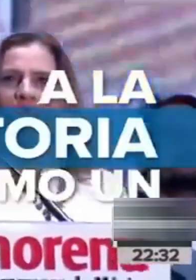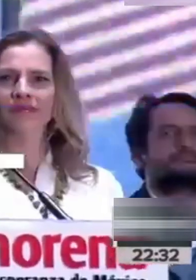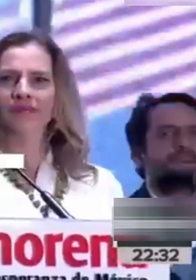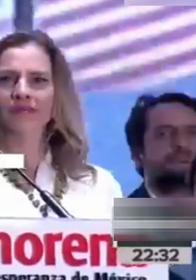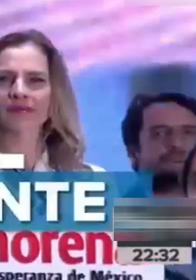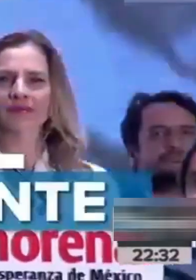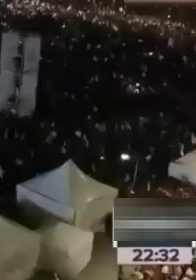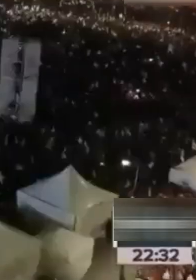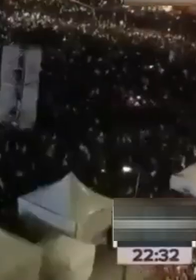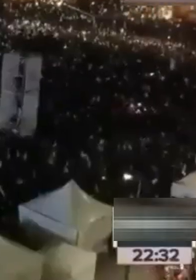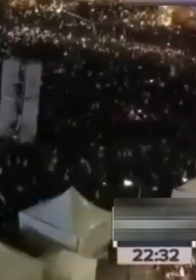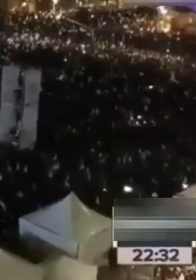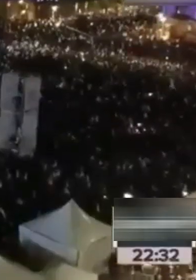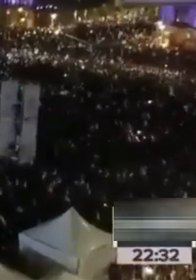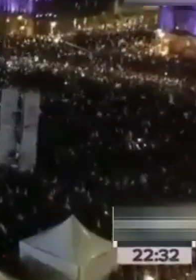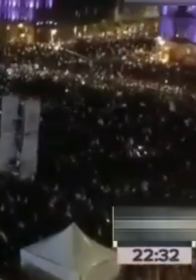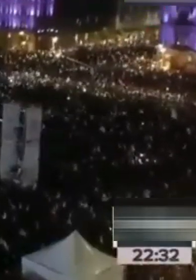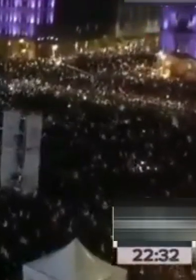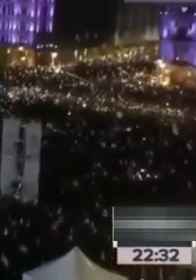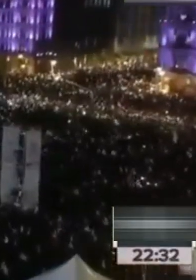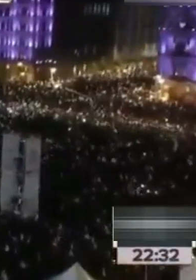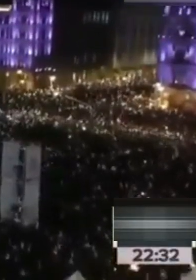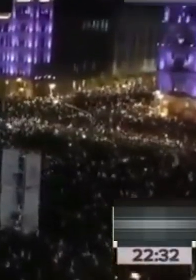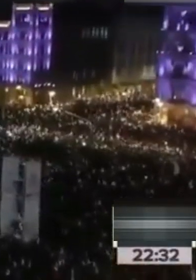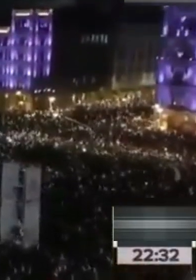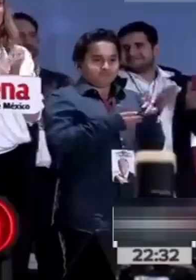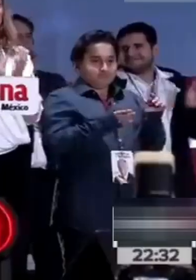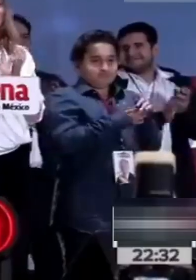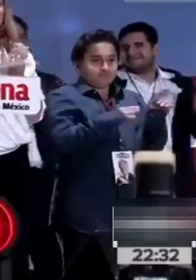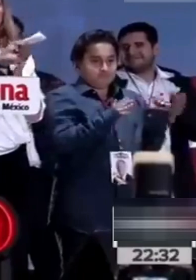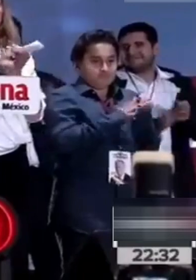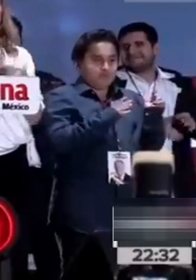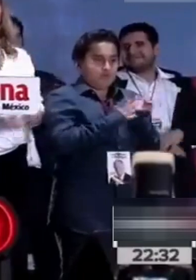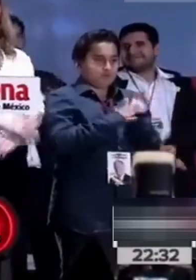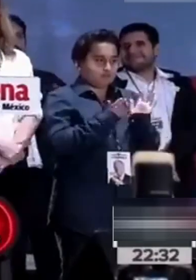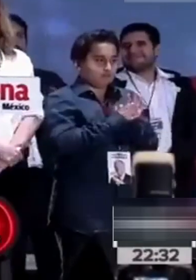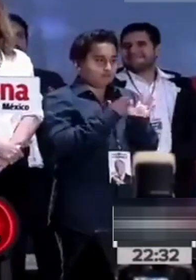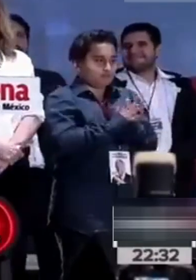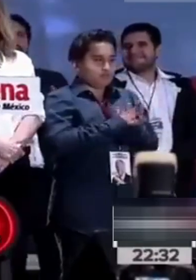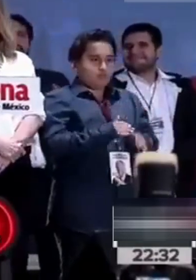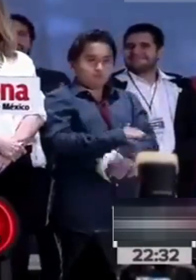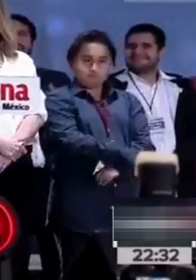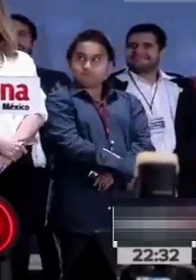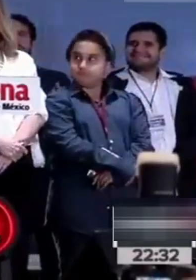viva toda mi gente y la cuarta transformación. Le enseñaste a